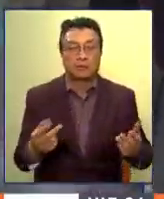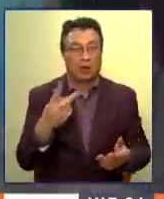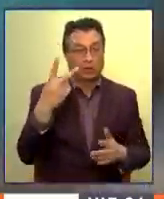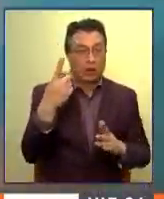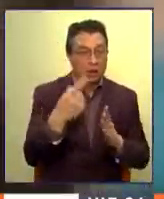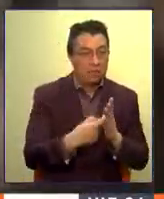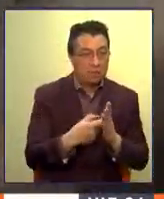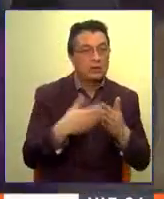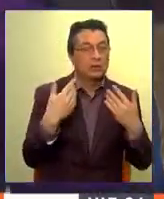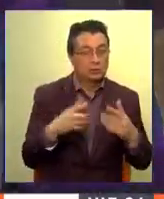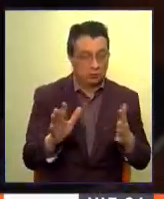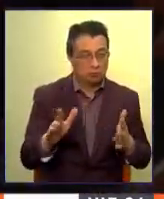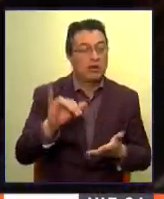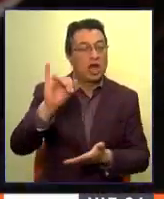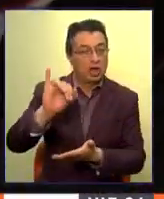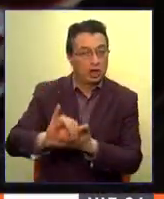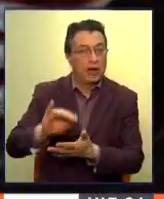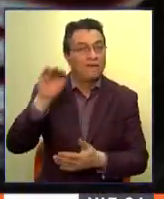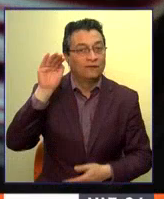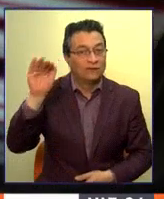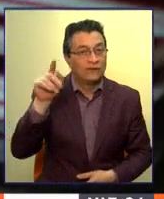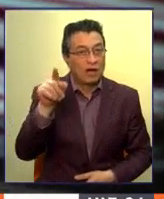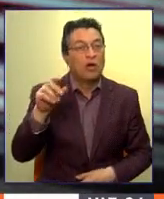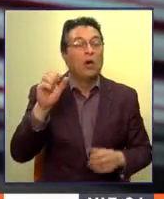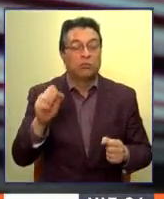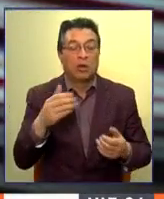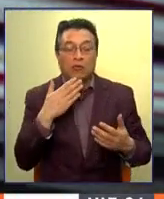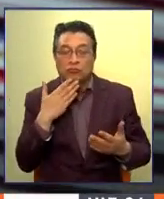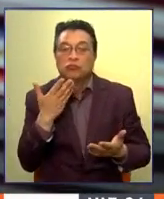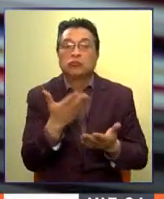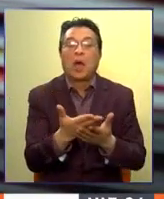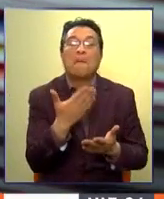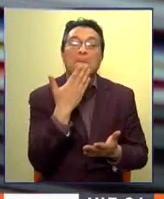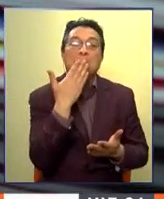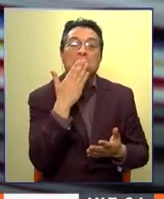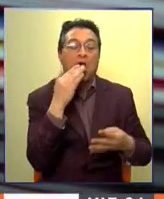ya debiese estar en la institución financiera que le ofreció las mejores condiciones.